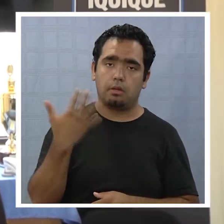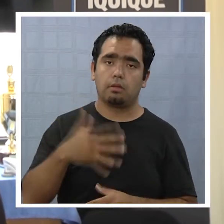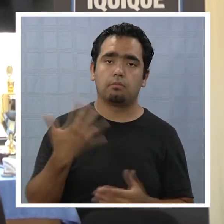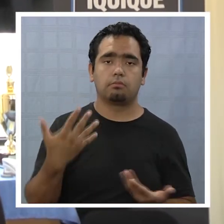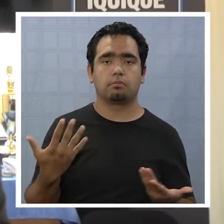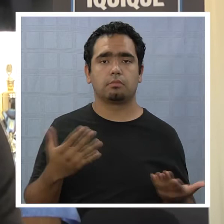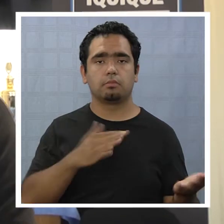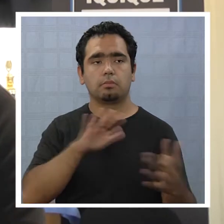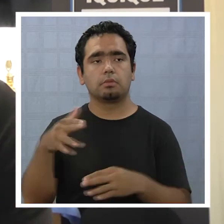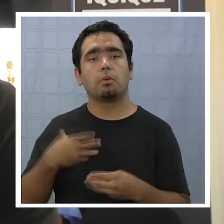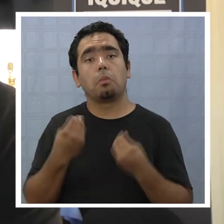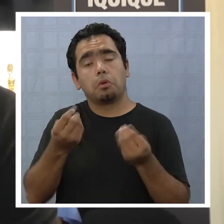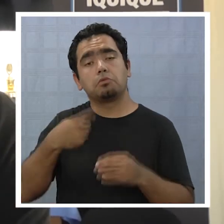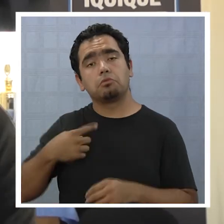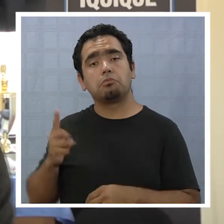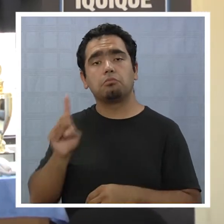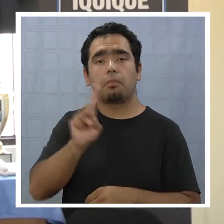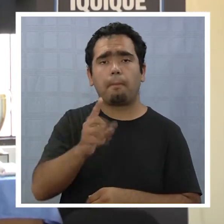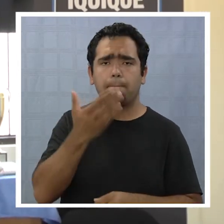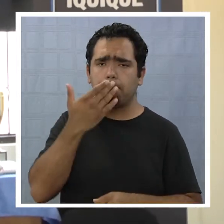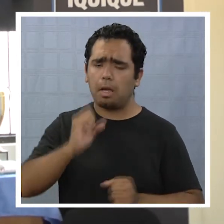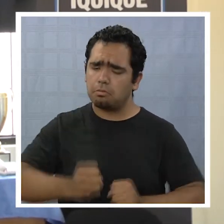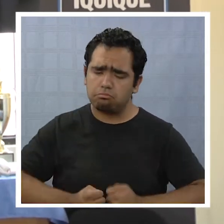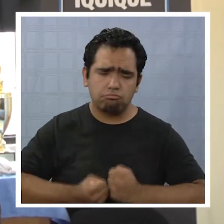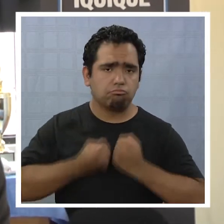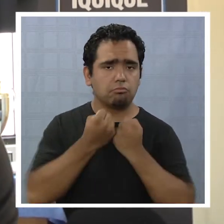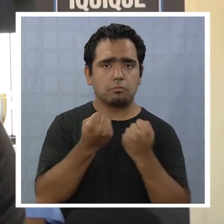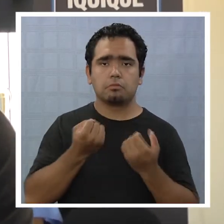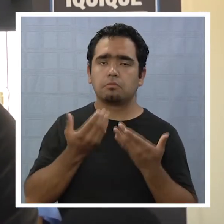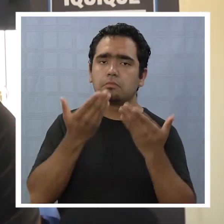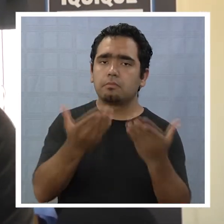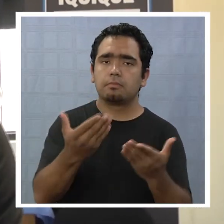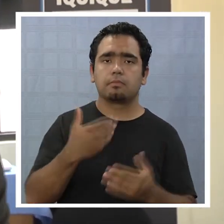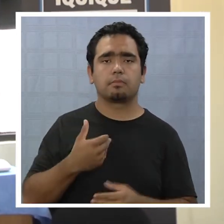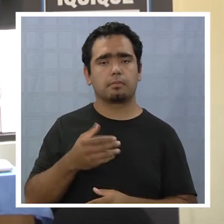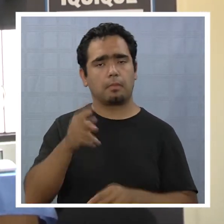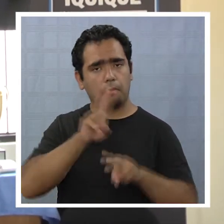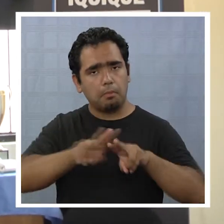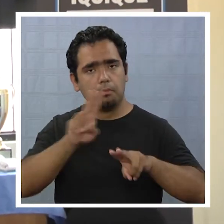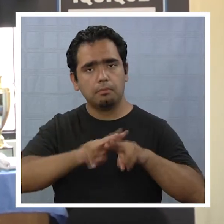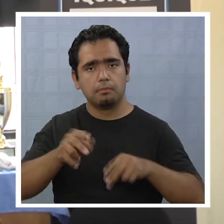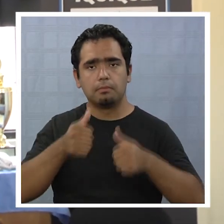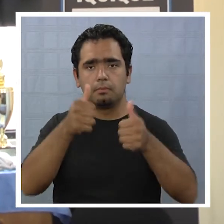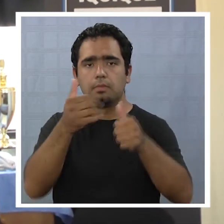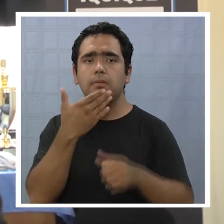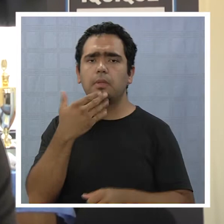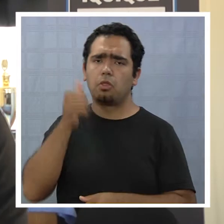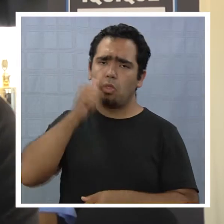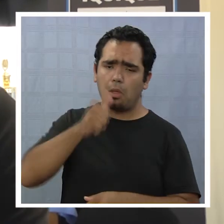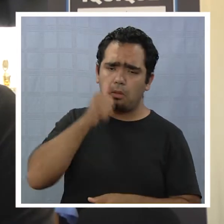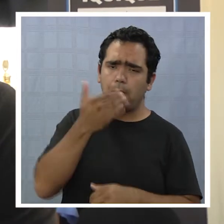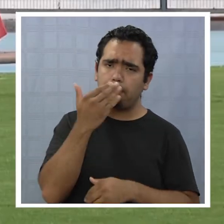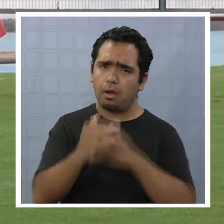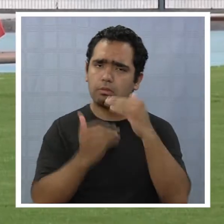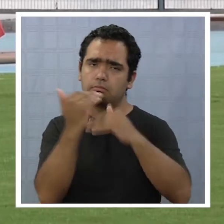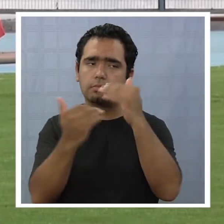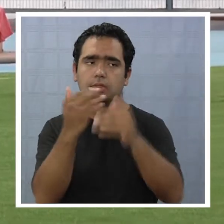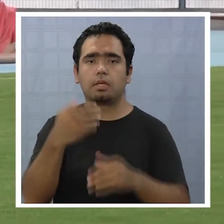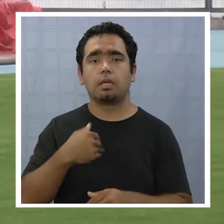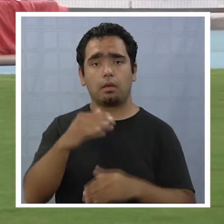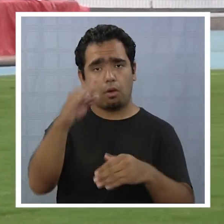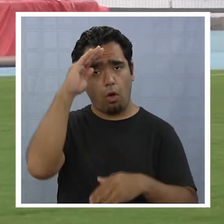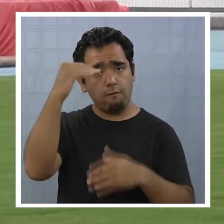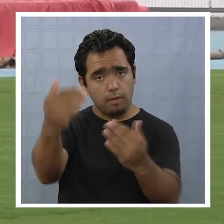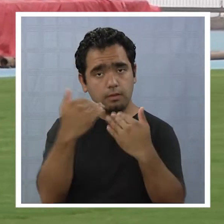importante para un jugador. Y bueno, vengo a aportar lo mejor de mí, prepararme bien, mejorar día a día y